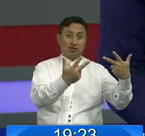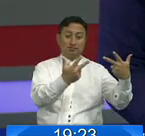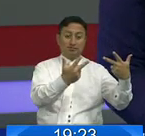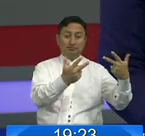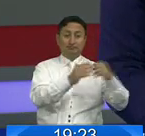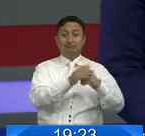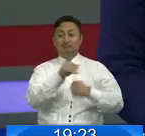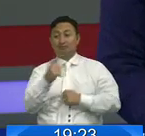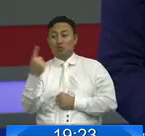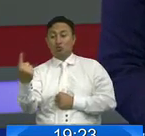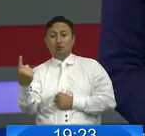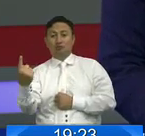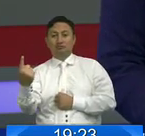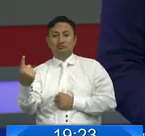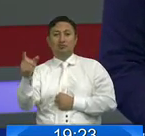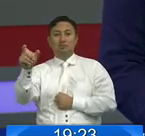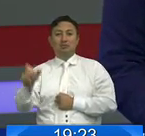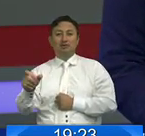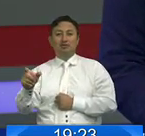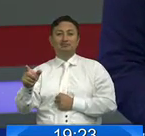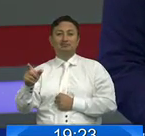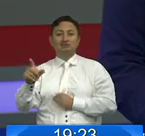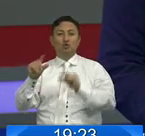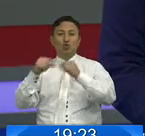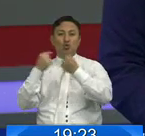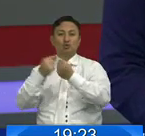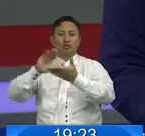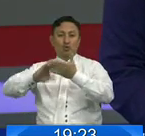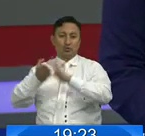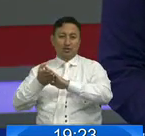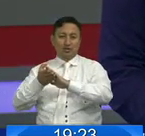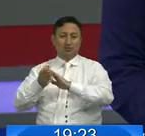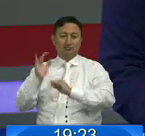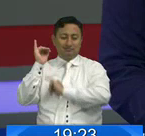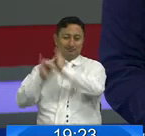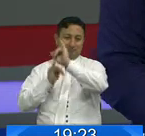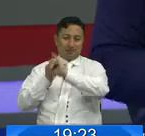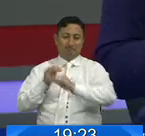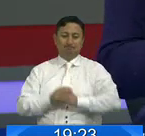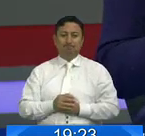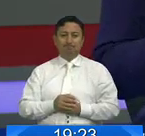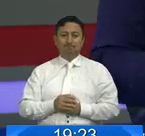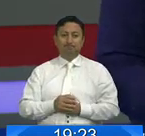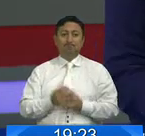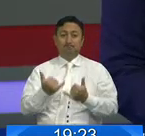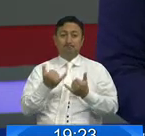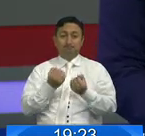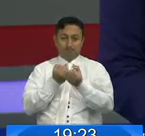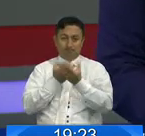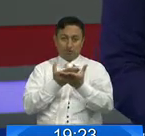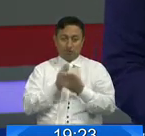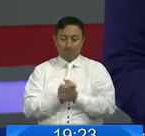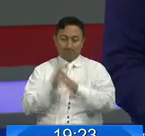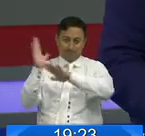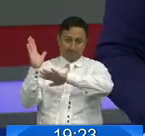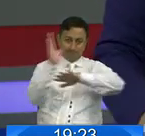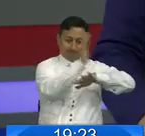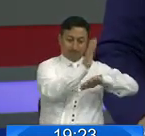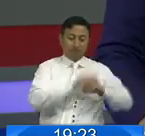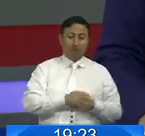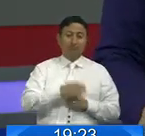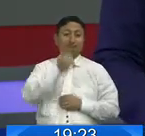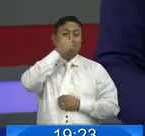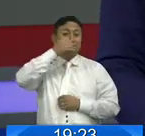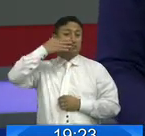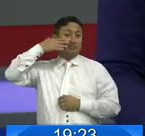mujeres y a 1 aspirante por la lista de pueblos y nacionalidades. Ahora les contamos, en otro tema, que el pueblo